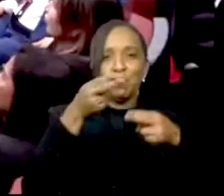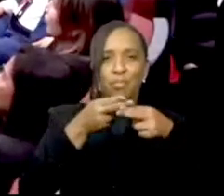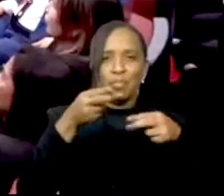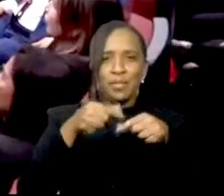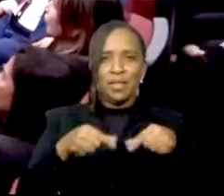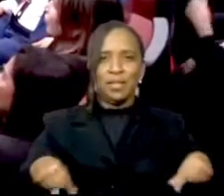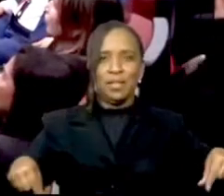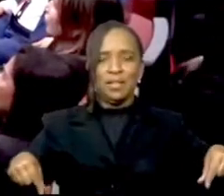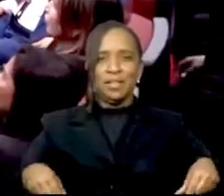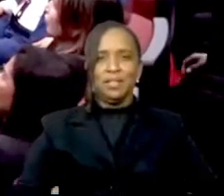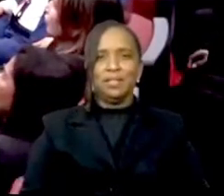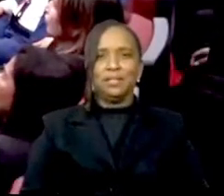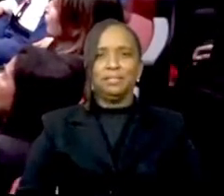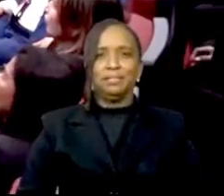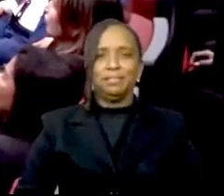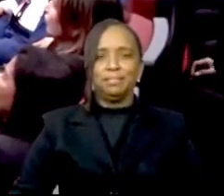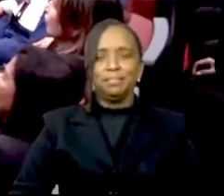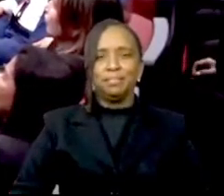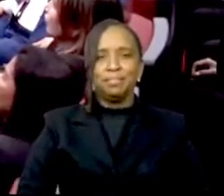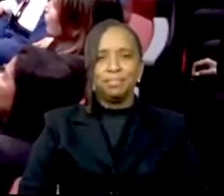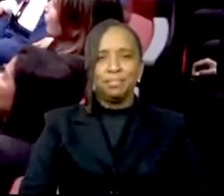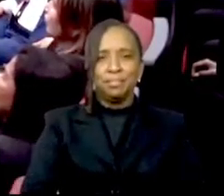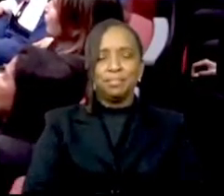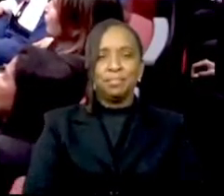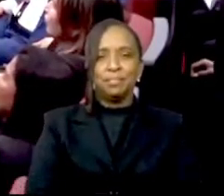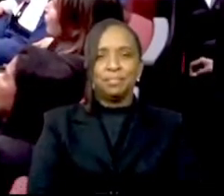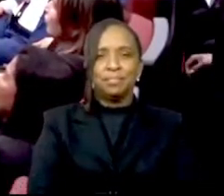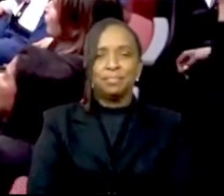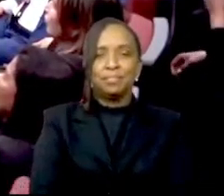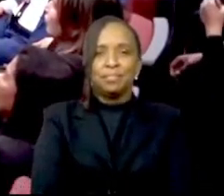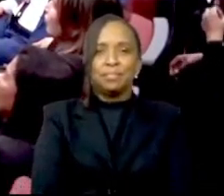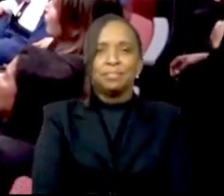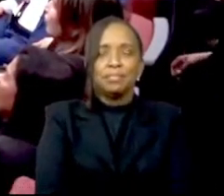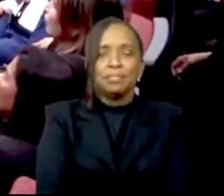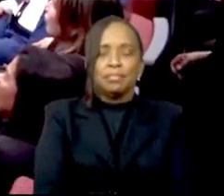Ya me cambió el apellido, presidente. Báez.